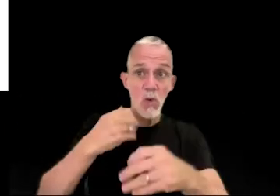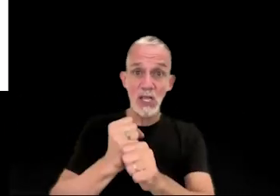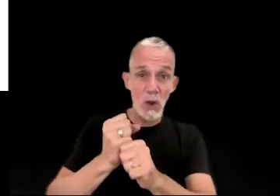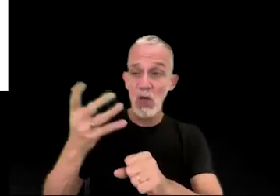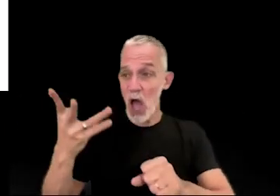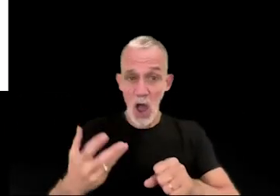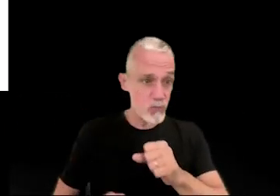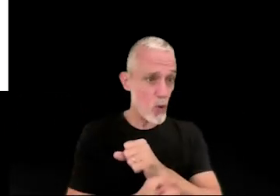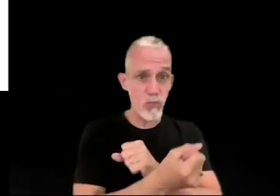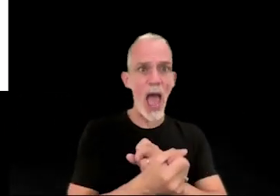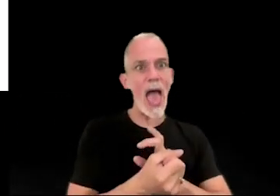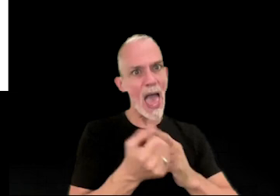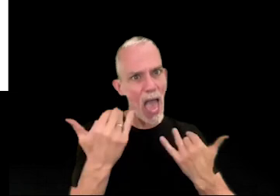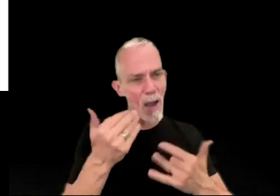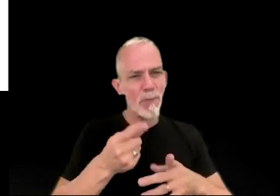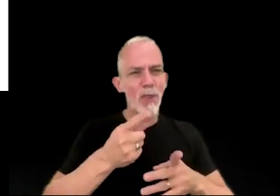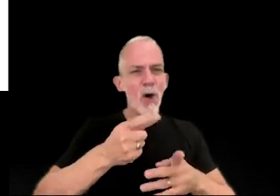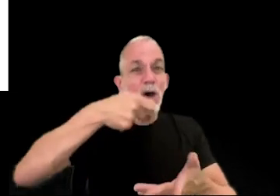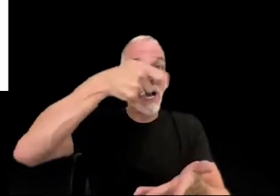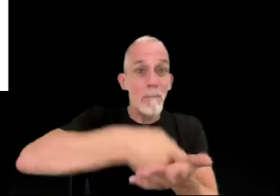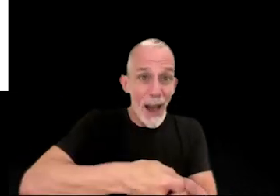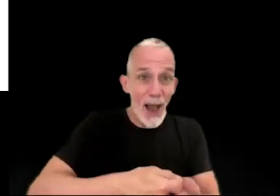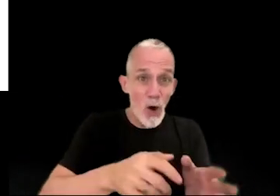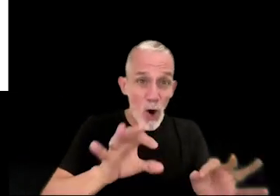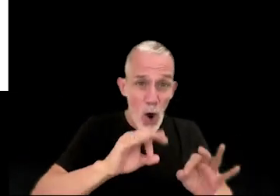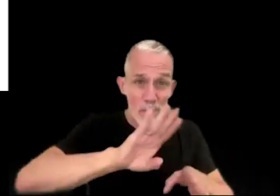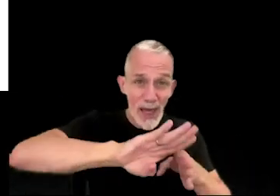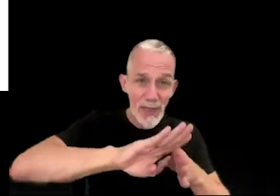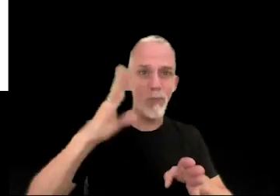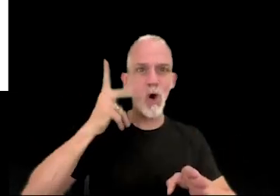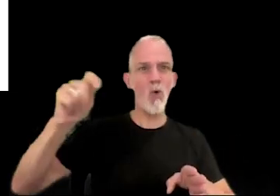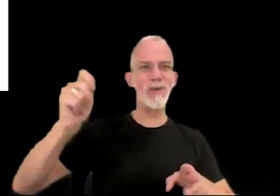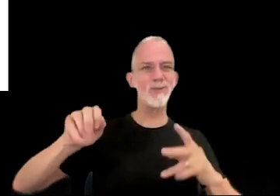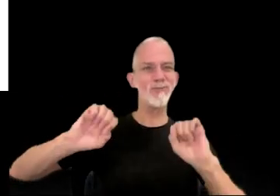con la extinción, si cancela la obligación, de la acción penal.